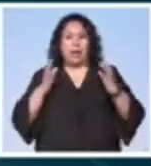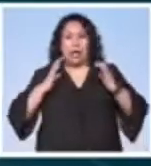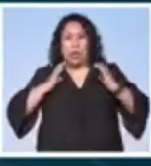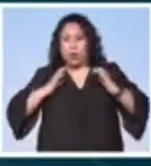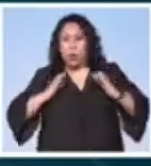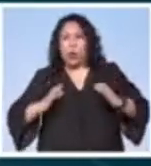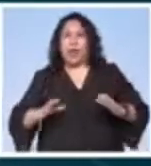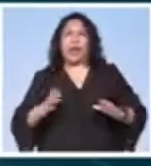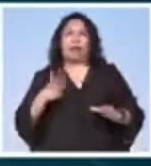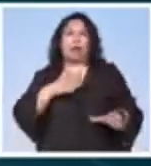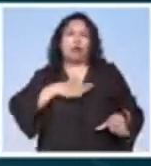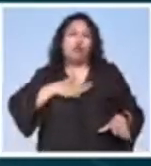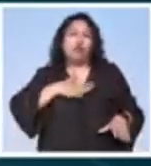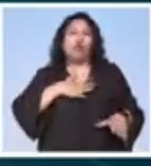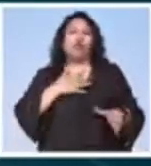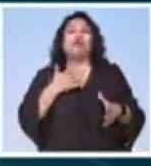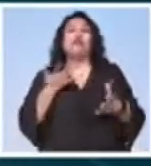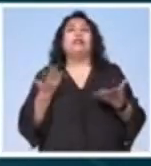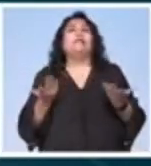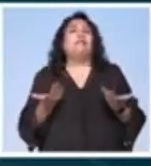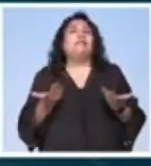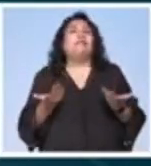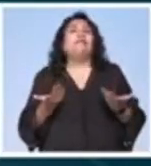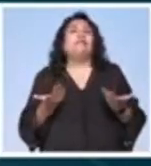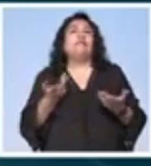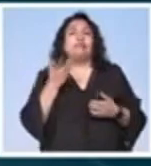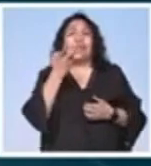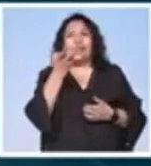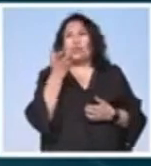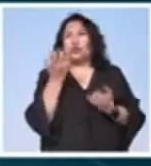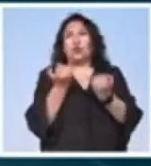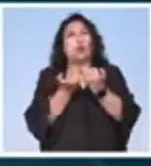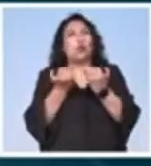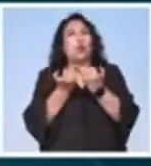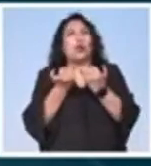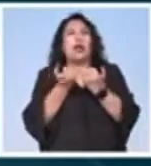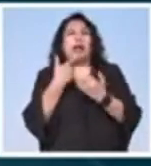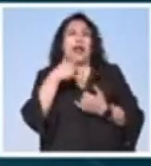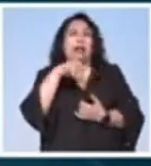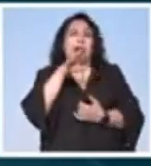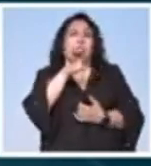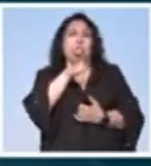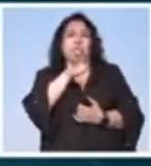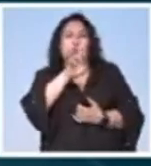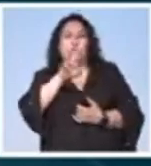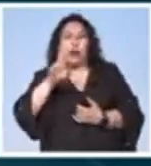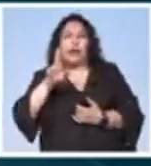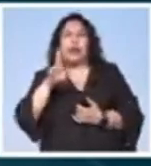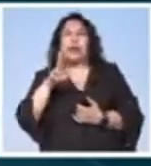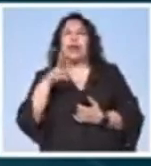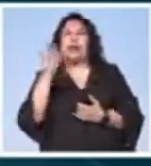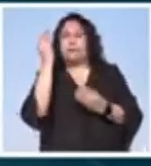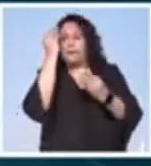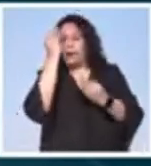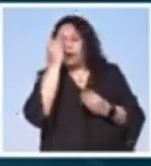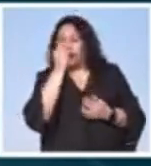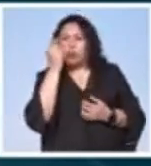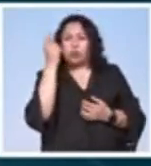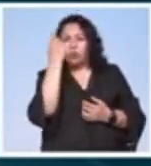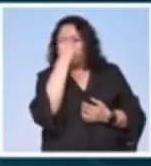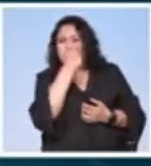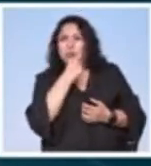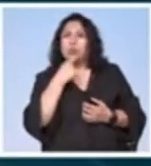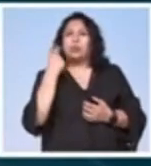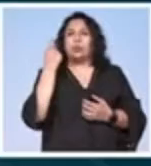cuerpos, lo lúdico, digamos, esta parte también como queer, esta parte de maquillarse, esta